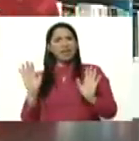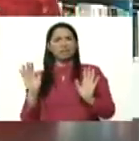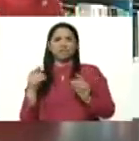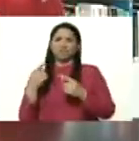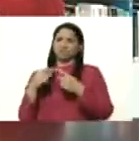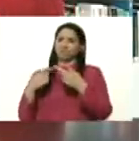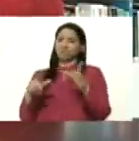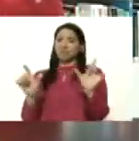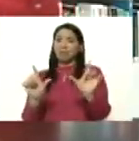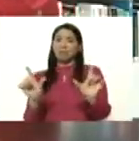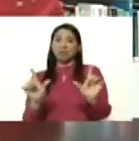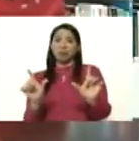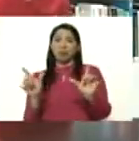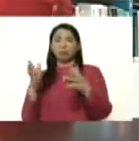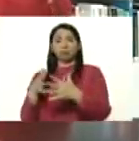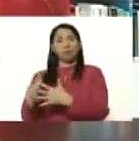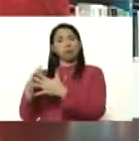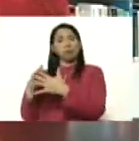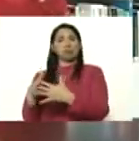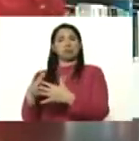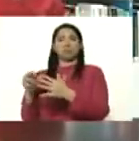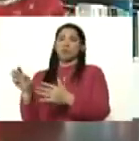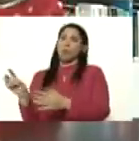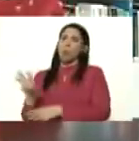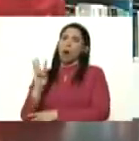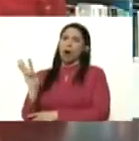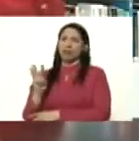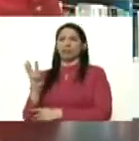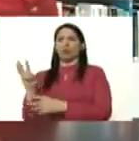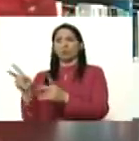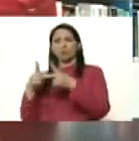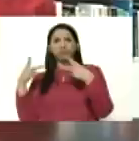News, Washington Post, New York